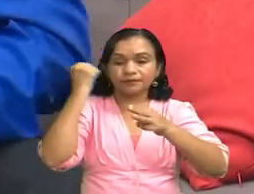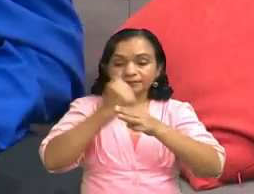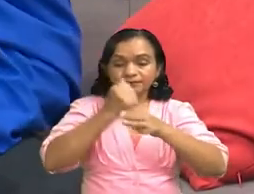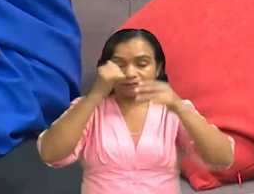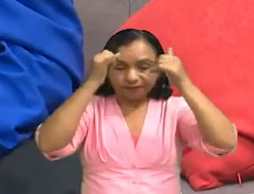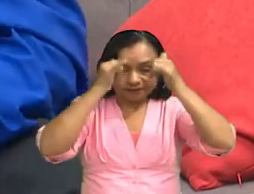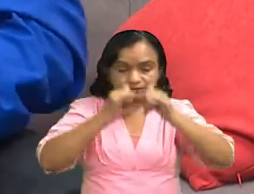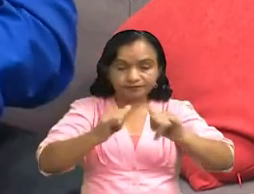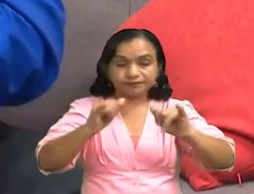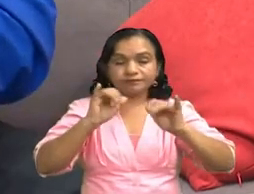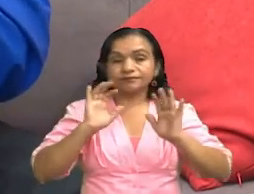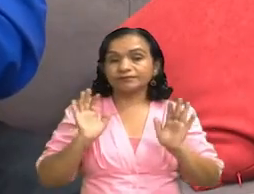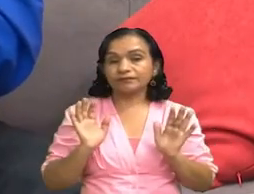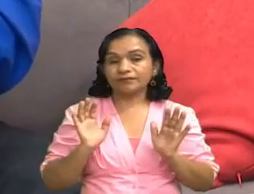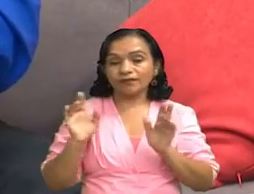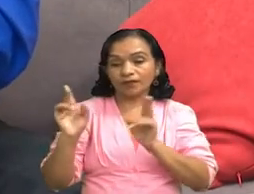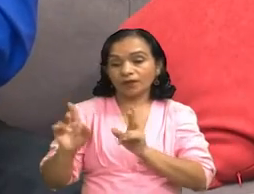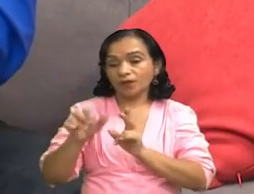socios.